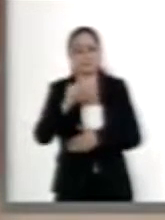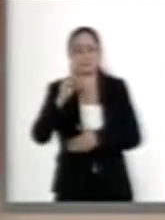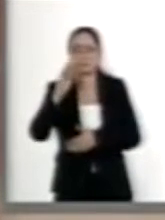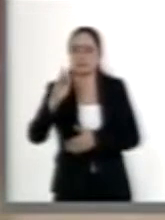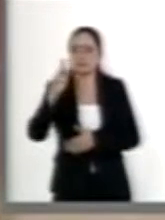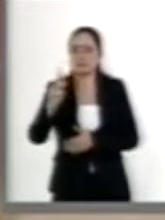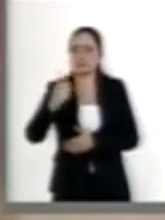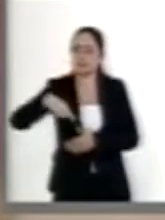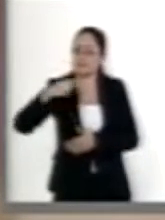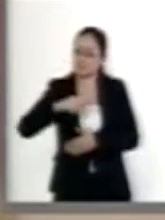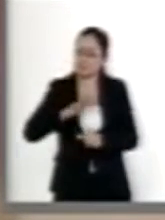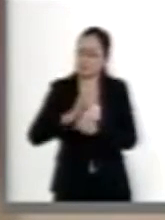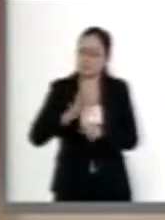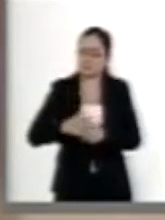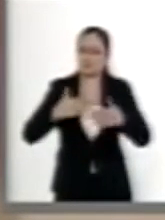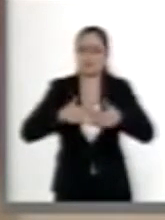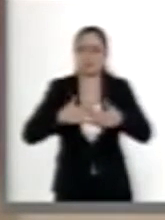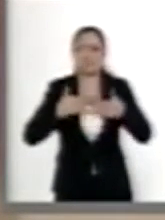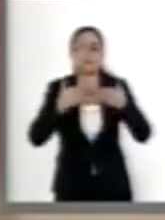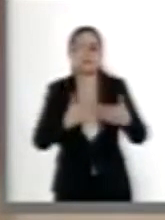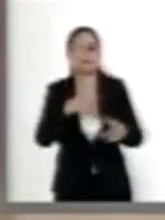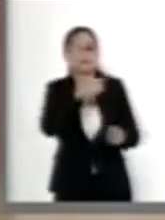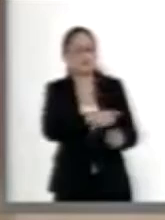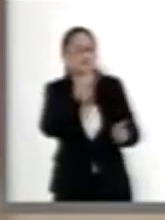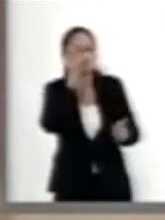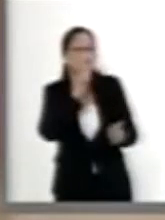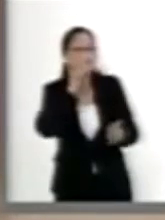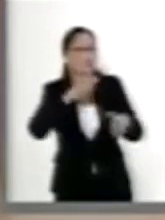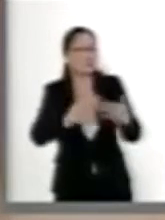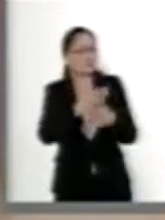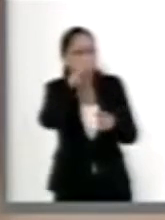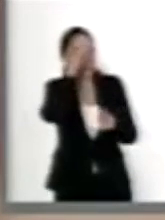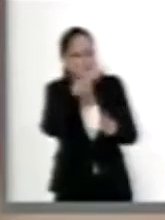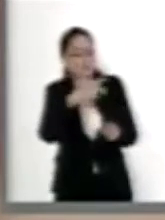nuestra confianza en una mexicana ejemplar,